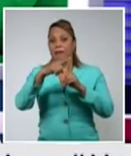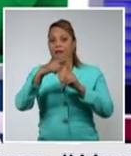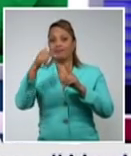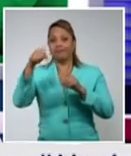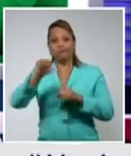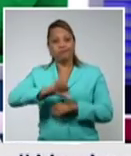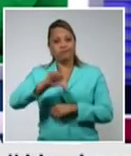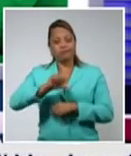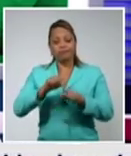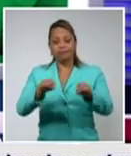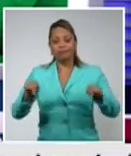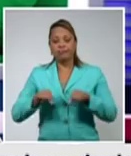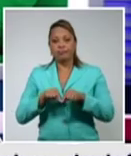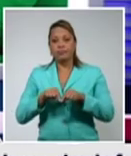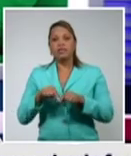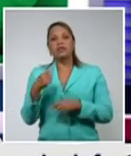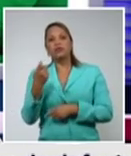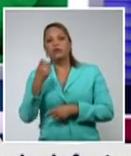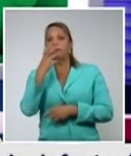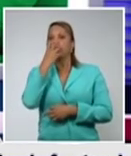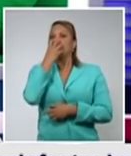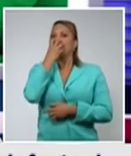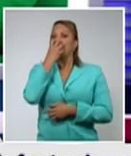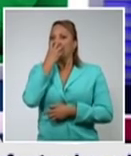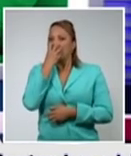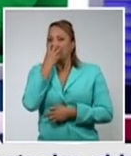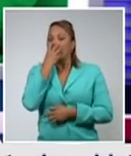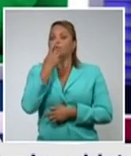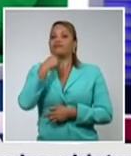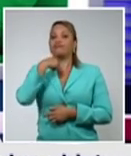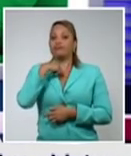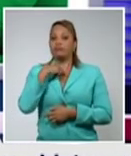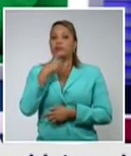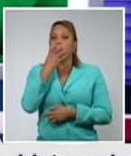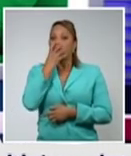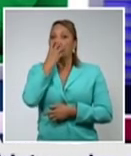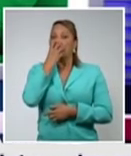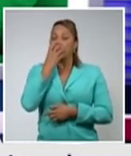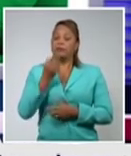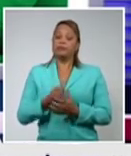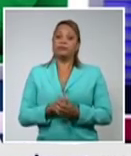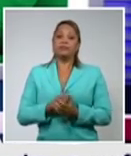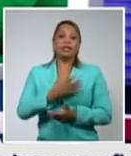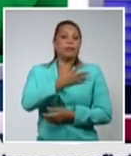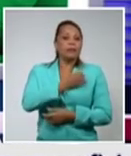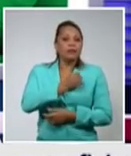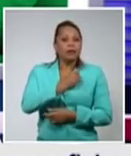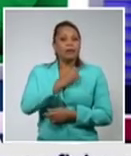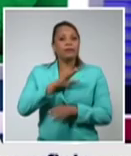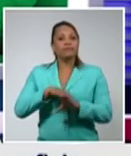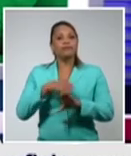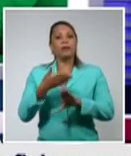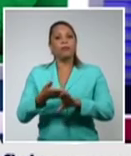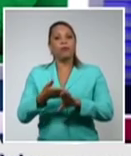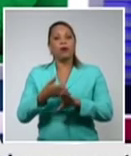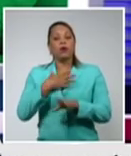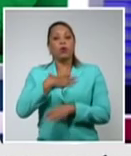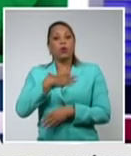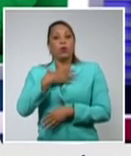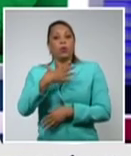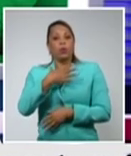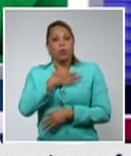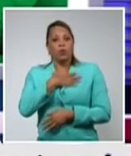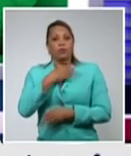necesario intubarla y lamentablemente, después de un distrés respiratorio importante, una